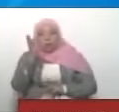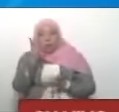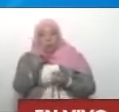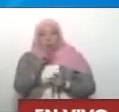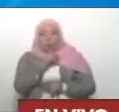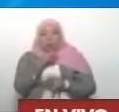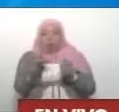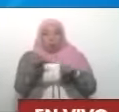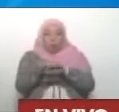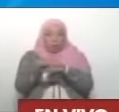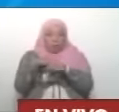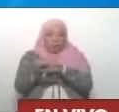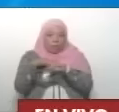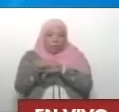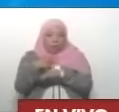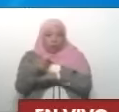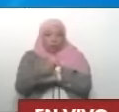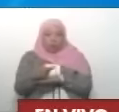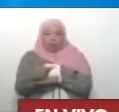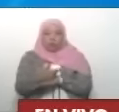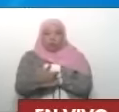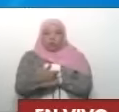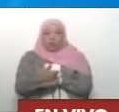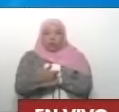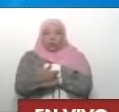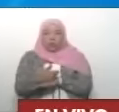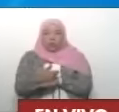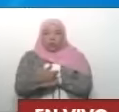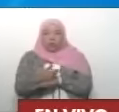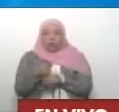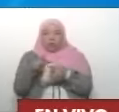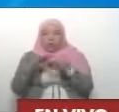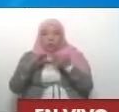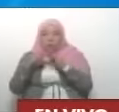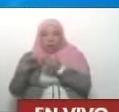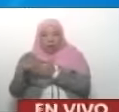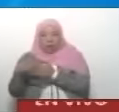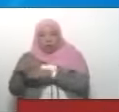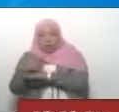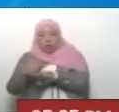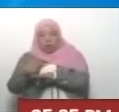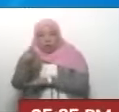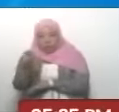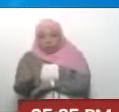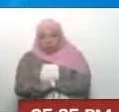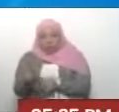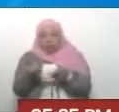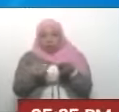nuevos ministros del gobierno. Guy Bernáez, en Comuna, Delis,